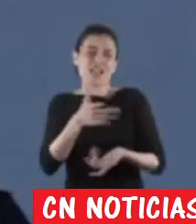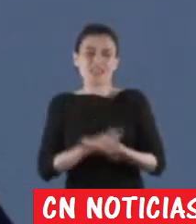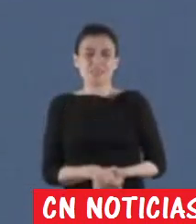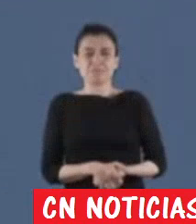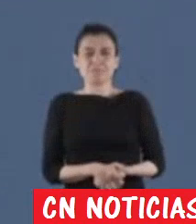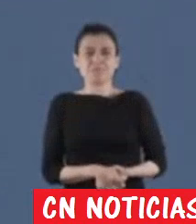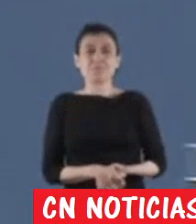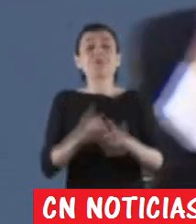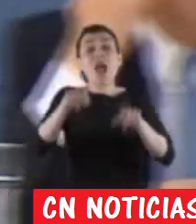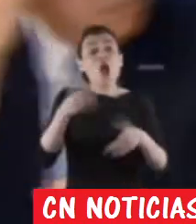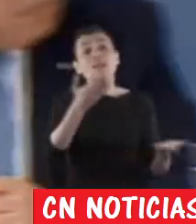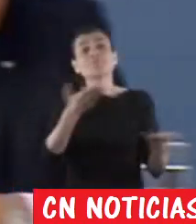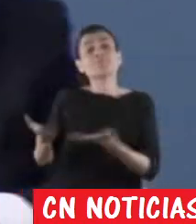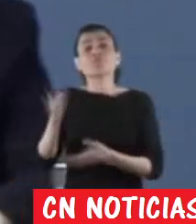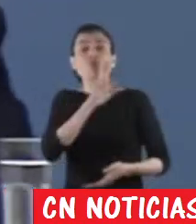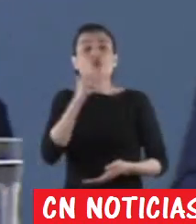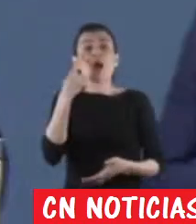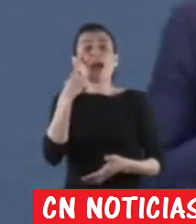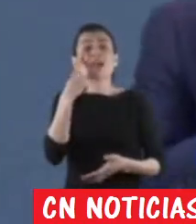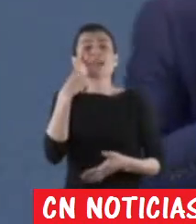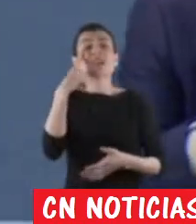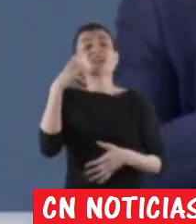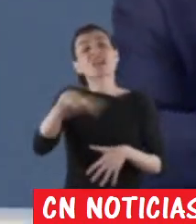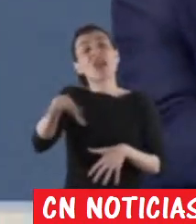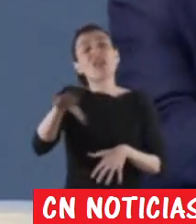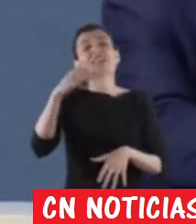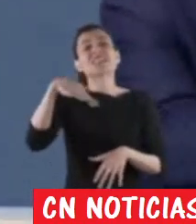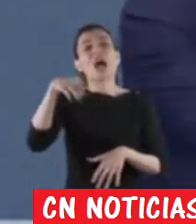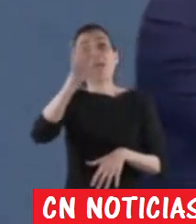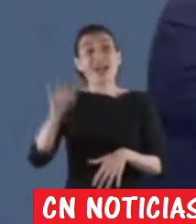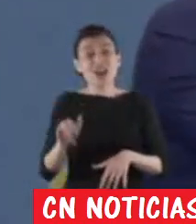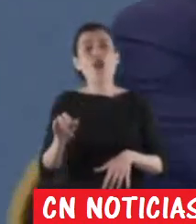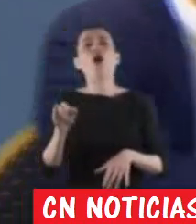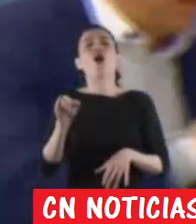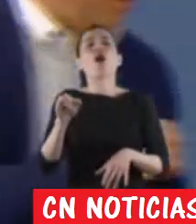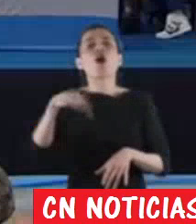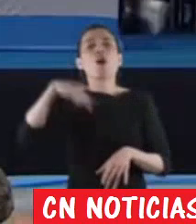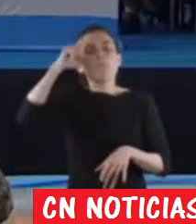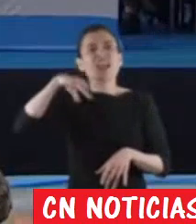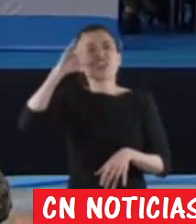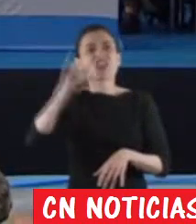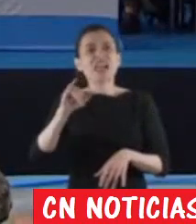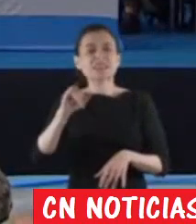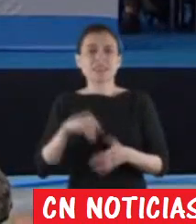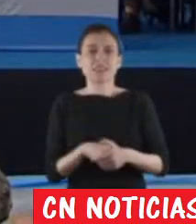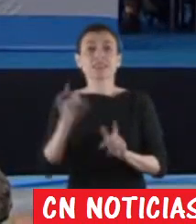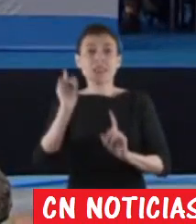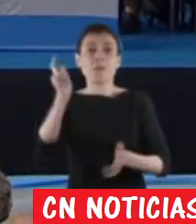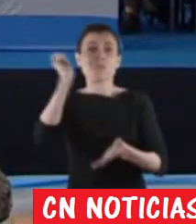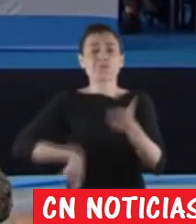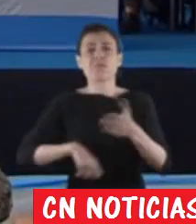Invitamos ahora a la intendenta municipal de Merlo, Karina Menéndez, a firmar el acta de